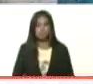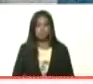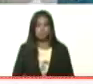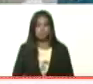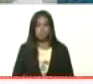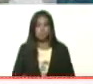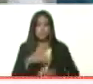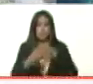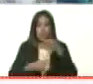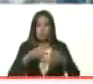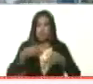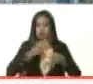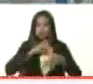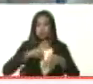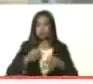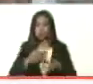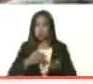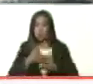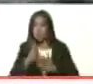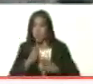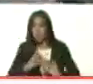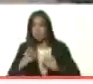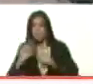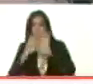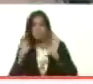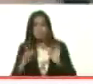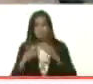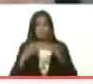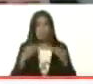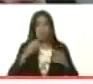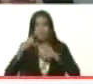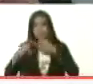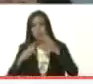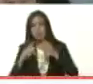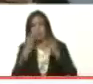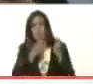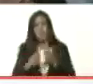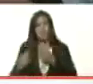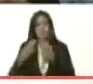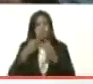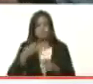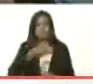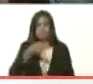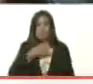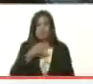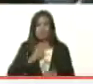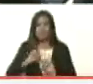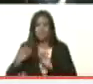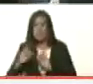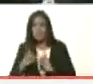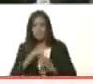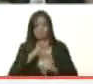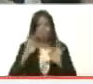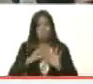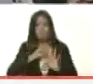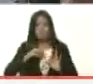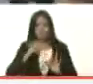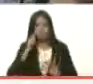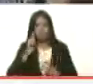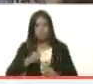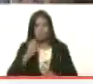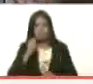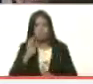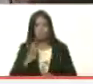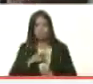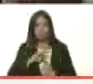Para juzgar si son correctas o no las políticas económicas socialistas, debemos ver en último